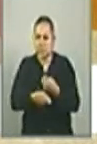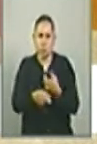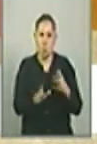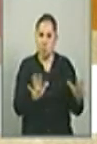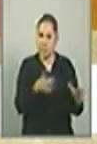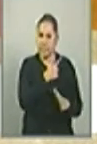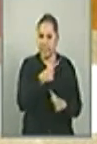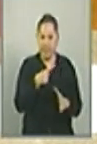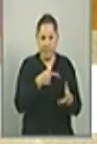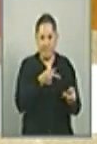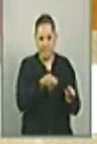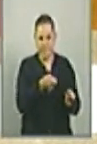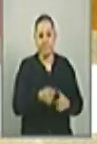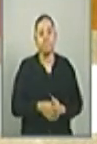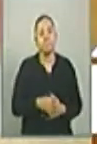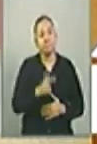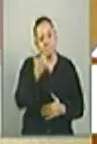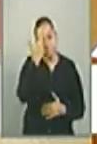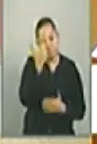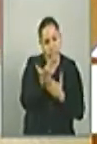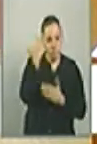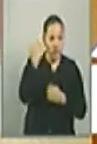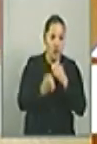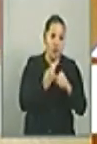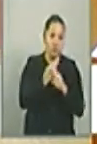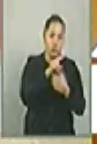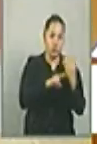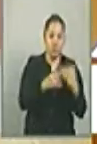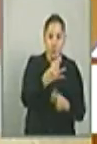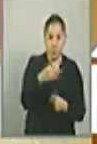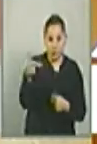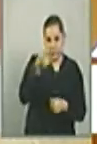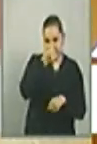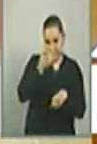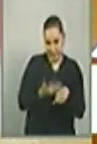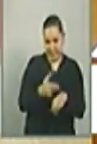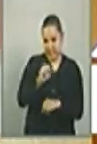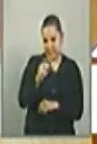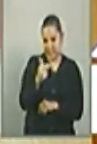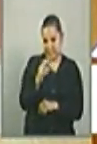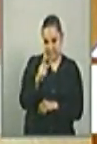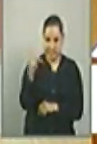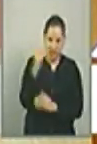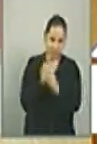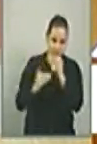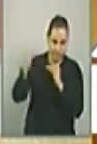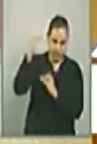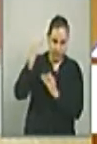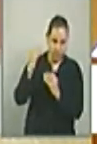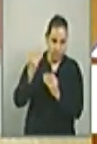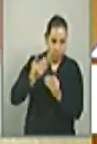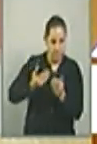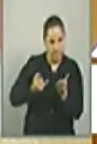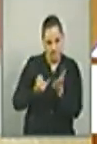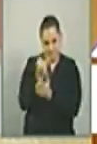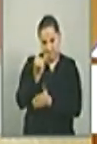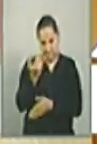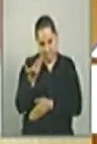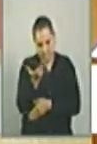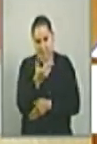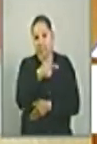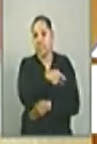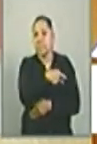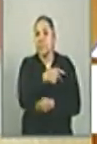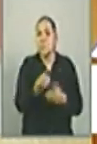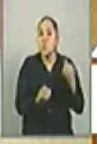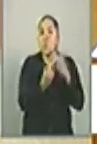2004 la Secretaría de Hacienda, por disposición del Ejecutivo Federal, crea la Unidad de Inteligencia Financiera, que